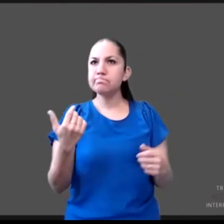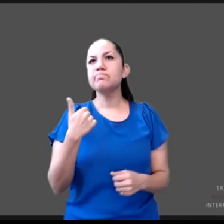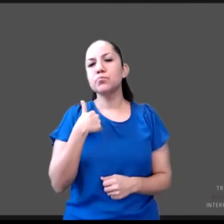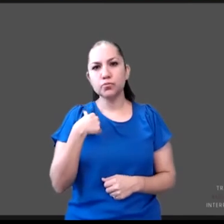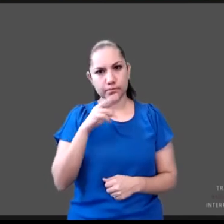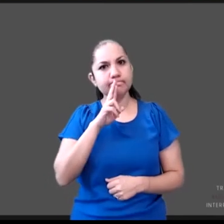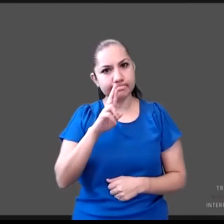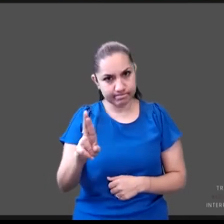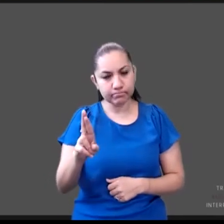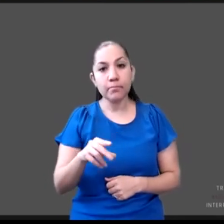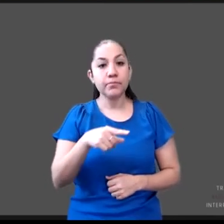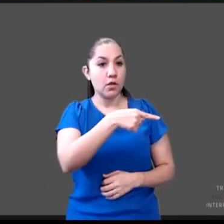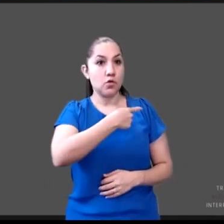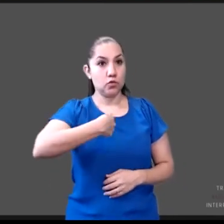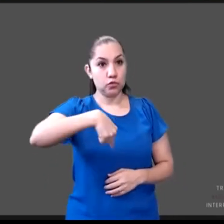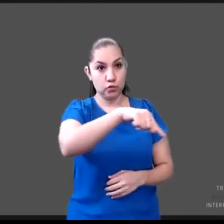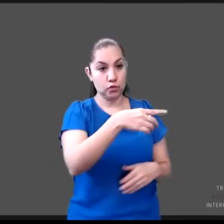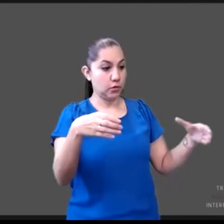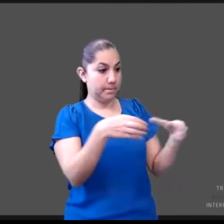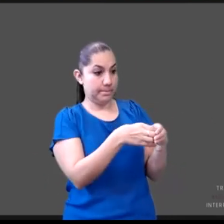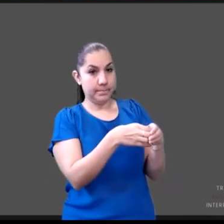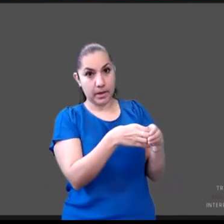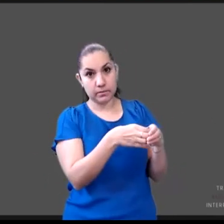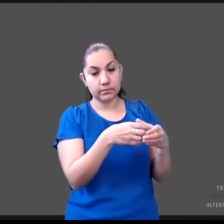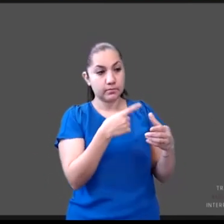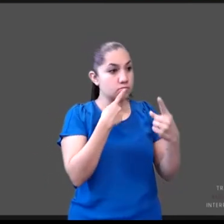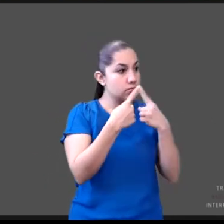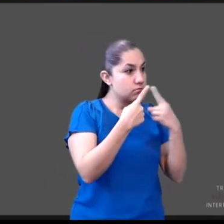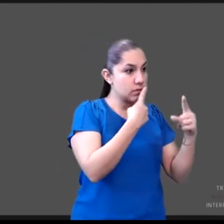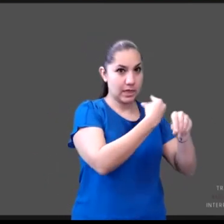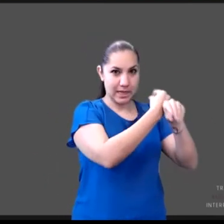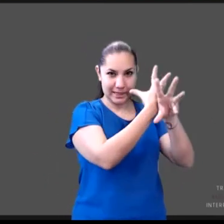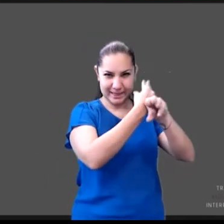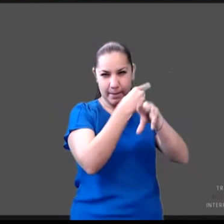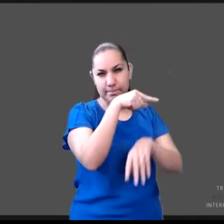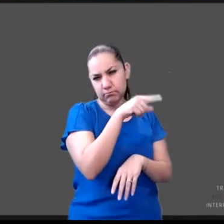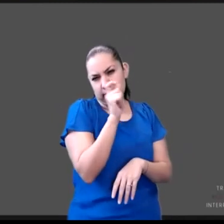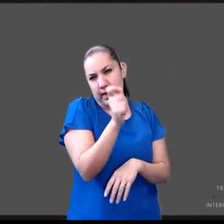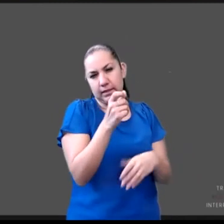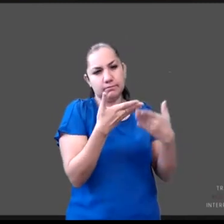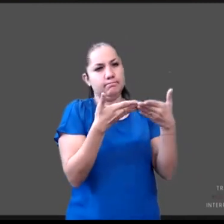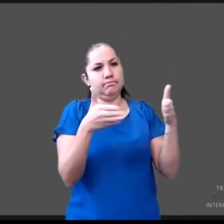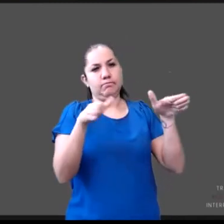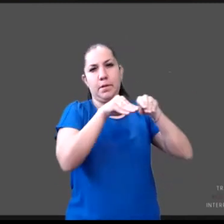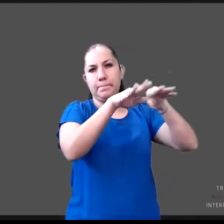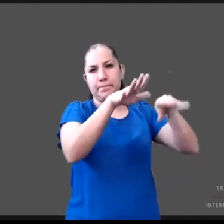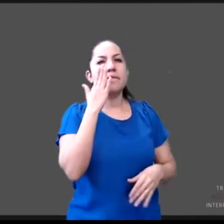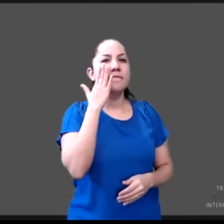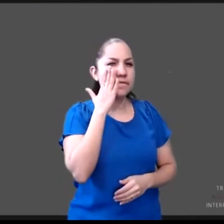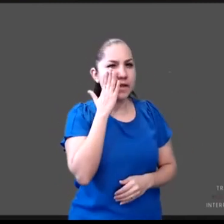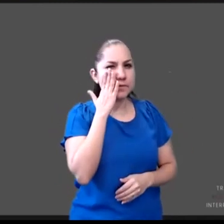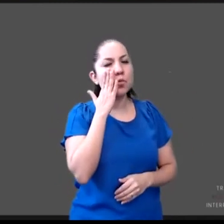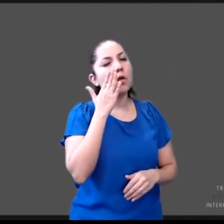fuera de este esquema, porque mencionaba que esta es una serie pública en Facebook, etcétera, pero tuvimos también